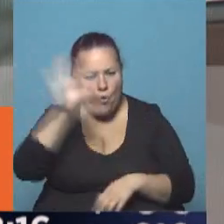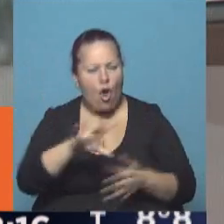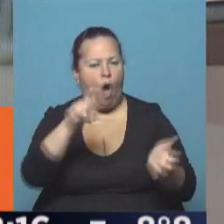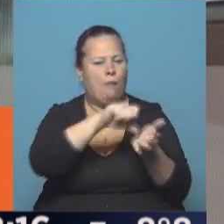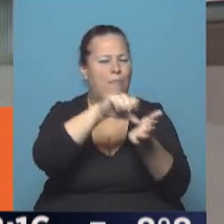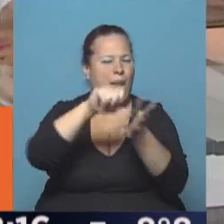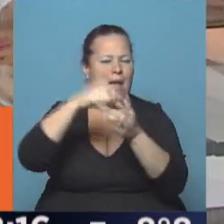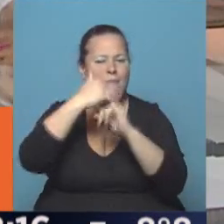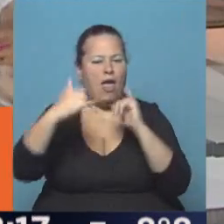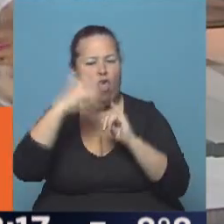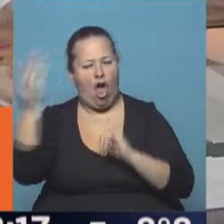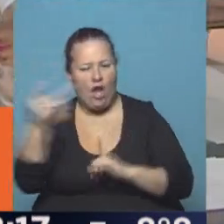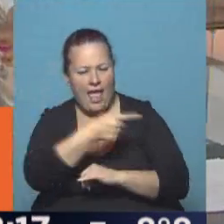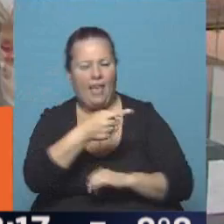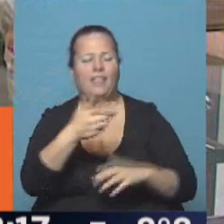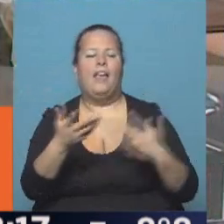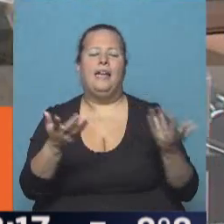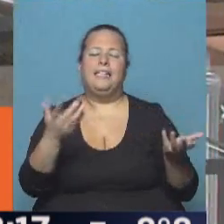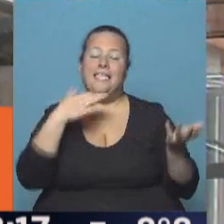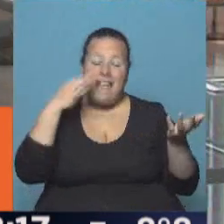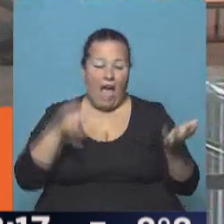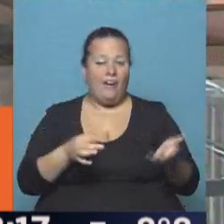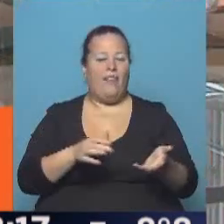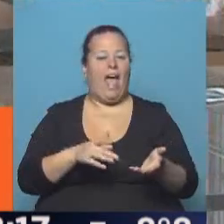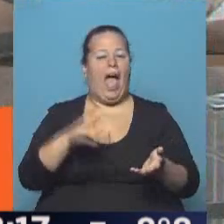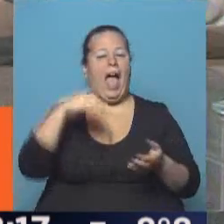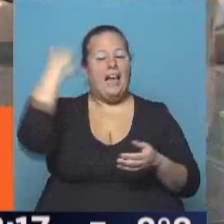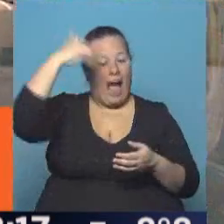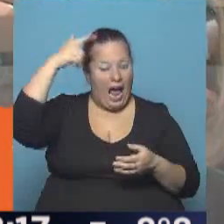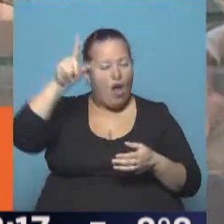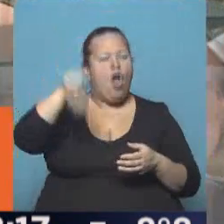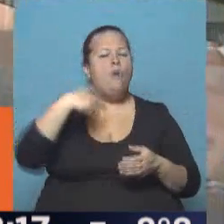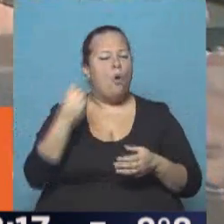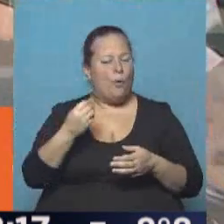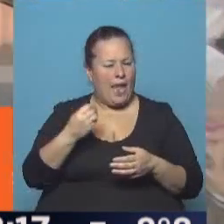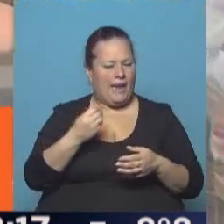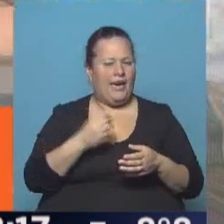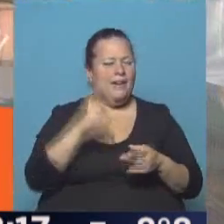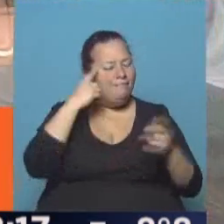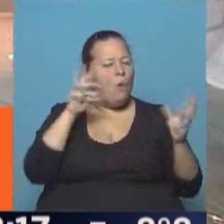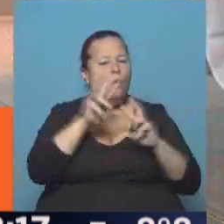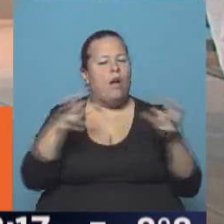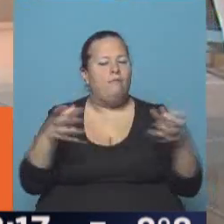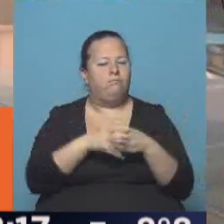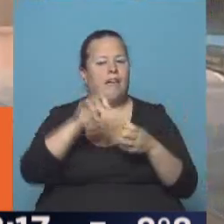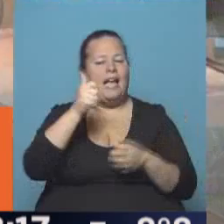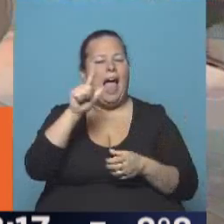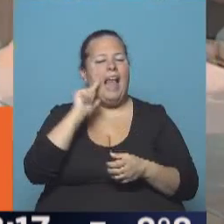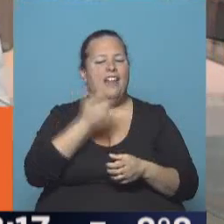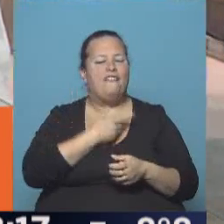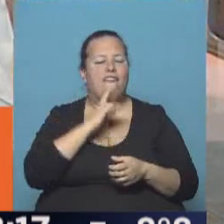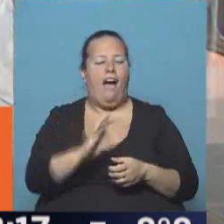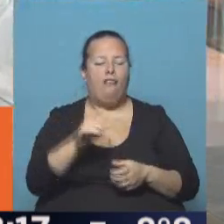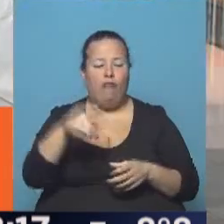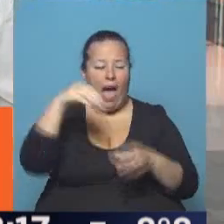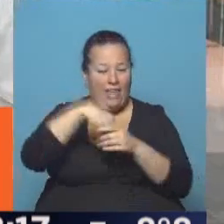países del Medio Oriente. Y en realidad el Estado Islámico surge con una idea de conformar un califato, ¿no? Que dentro